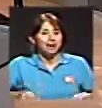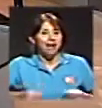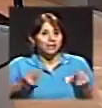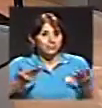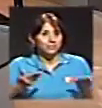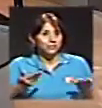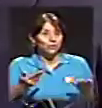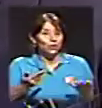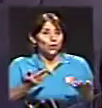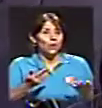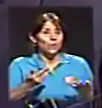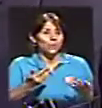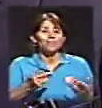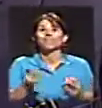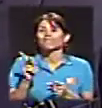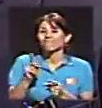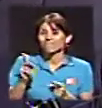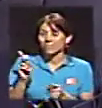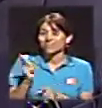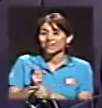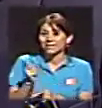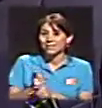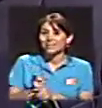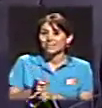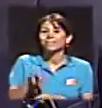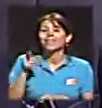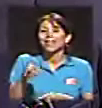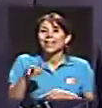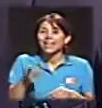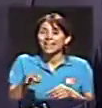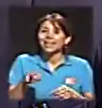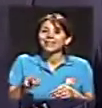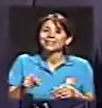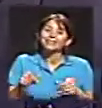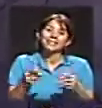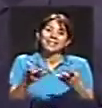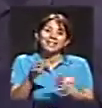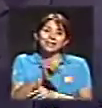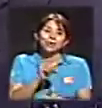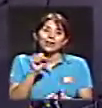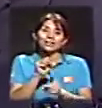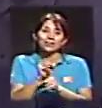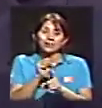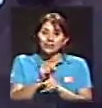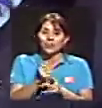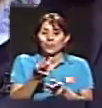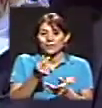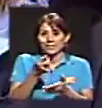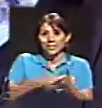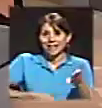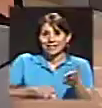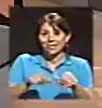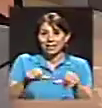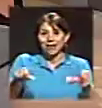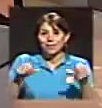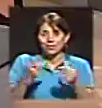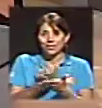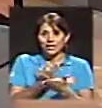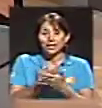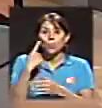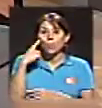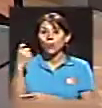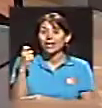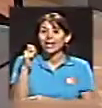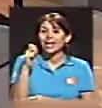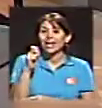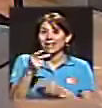ser lo que, su gran ilusión. Ese es el ámbito de la política fiscal, el ámbito financiero, porque hay un 35%